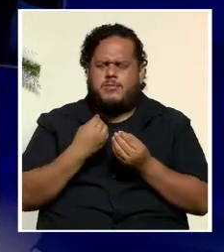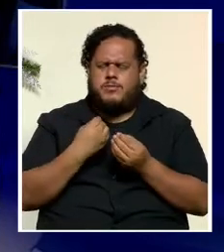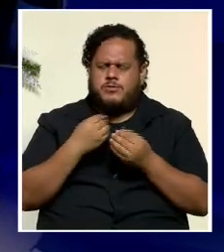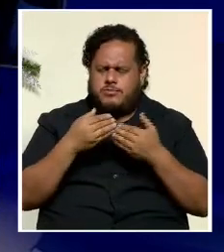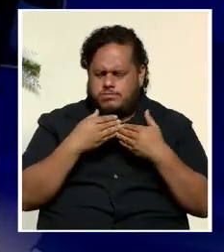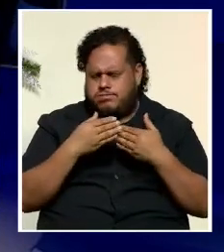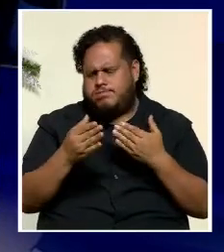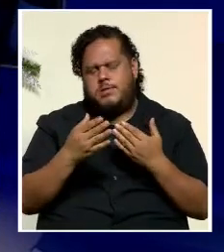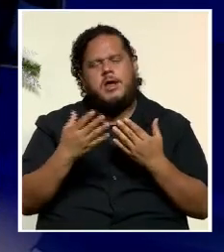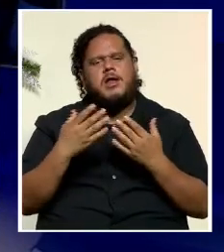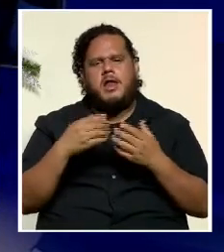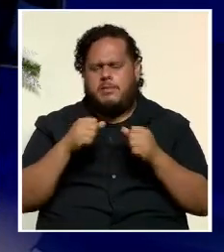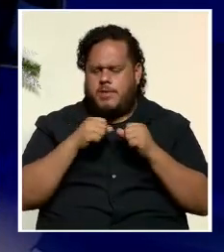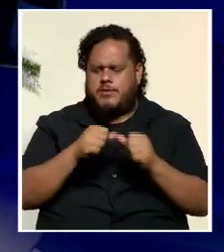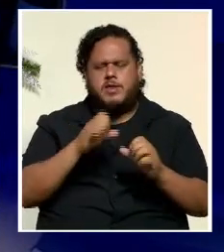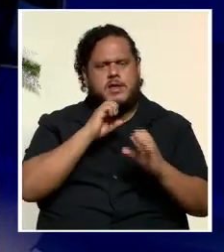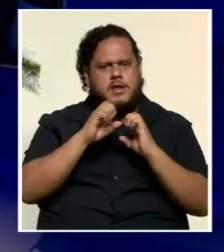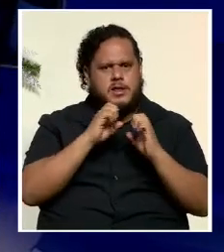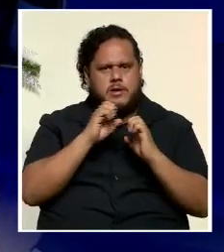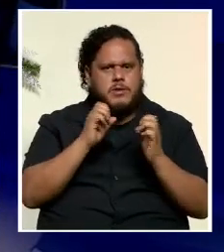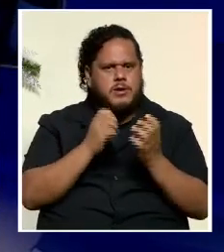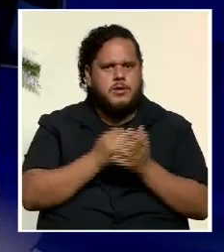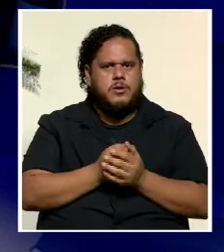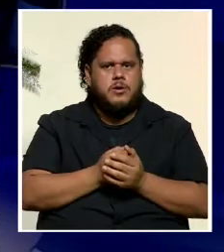vamos a seguir entrevistando como